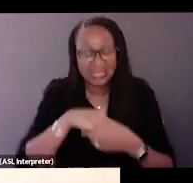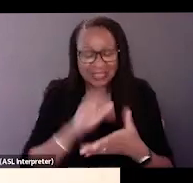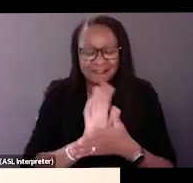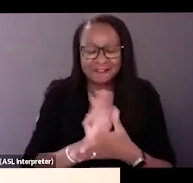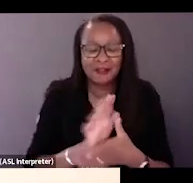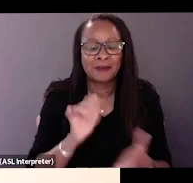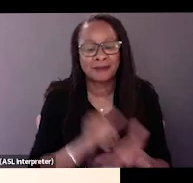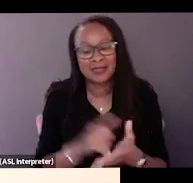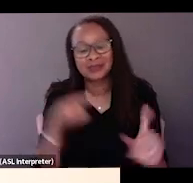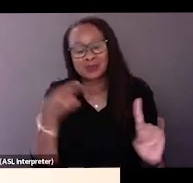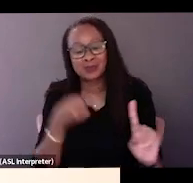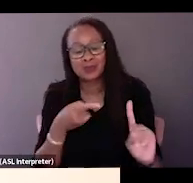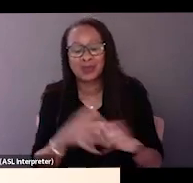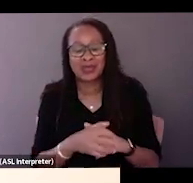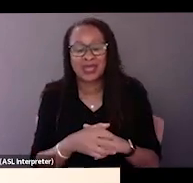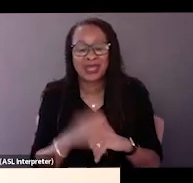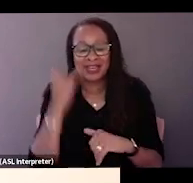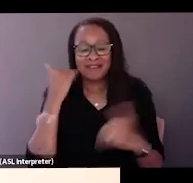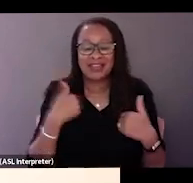hablan de lo mismo.